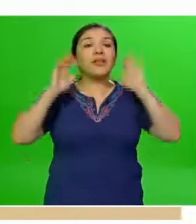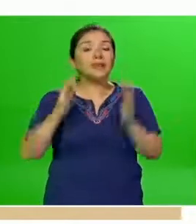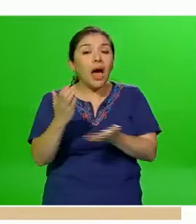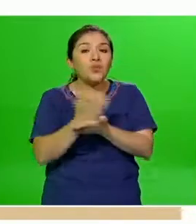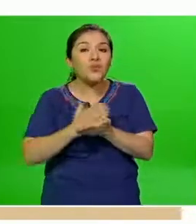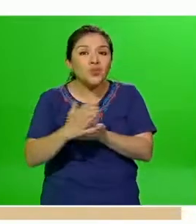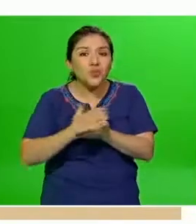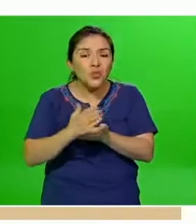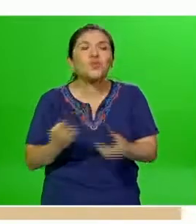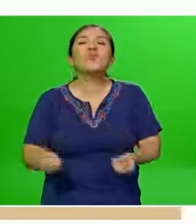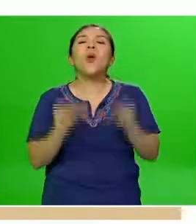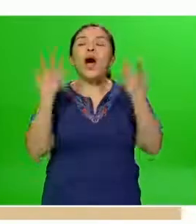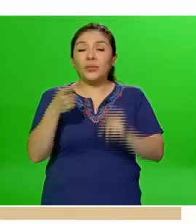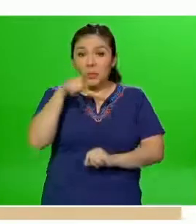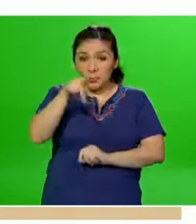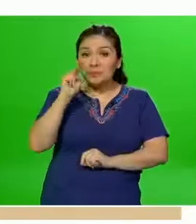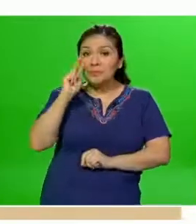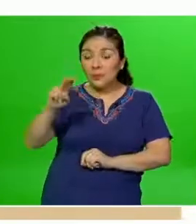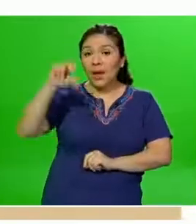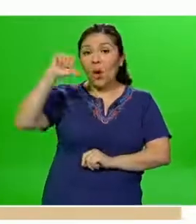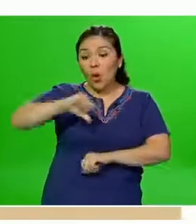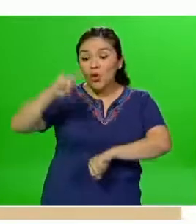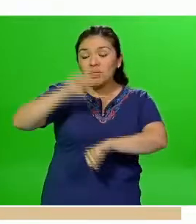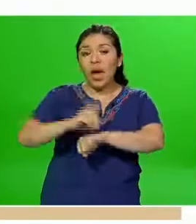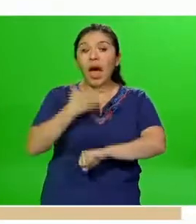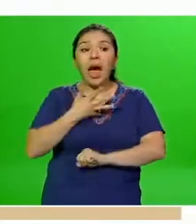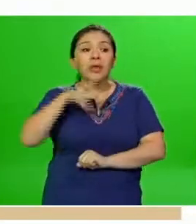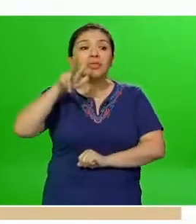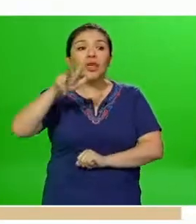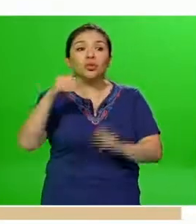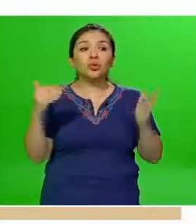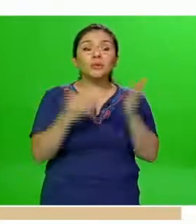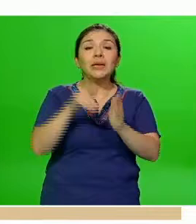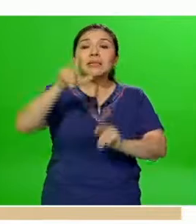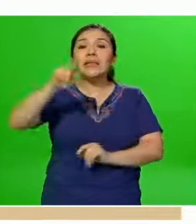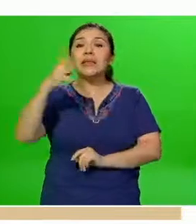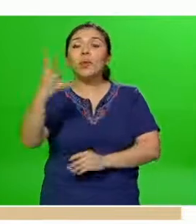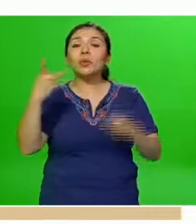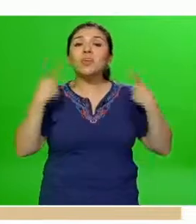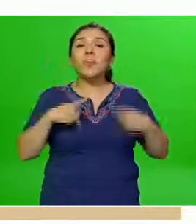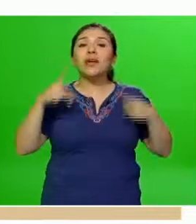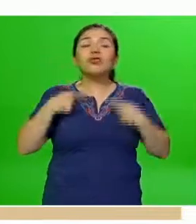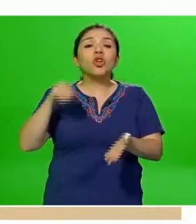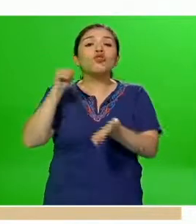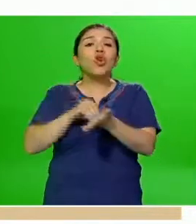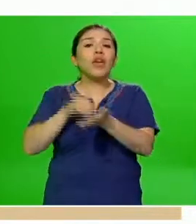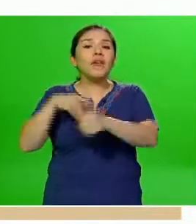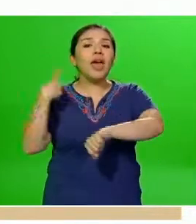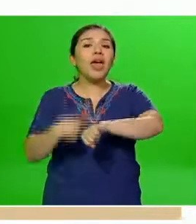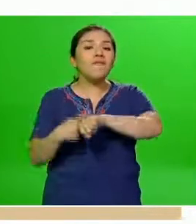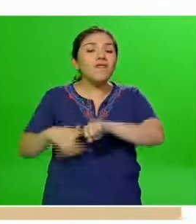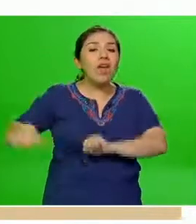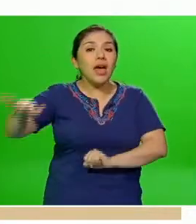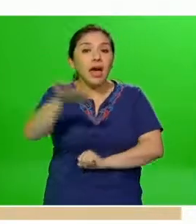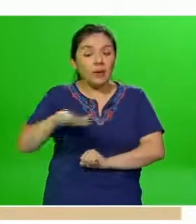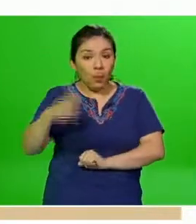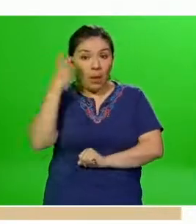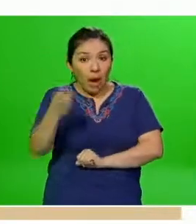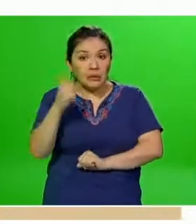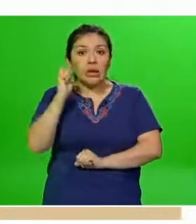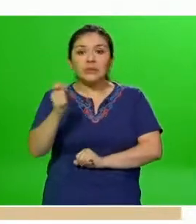recuperadas. Destaco que el día de hoy tenemos 18.074 casos activos estimados. Esto representa